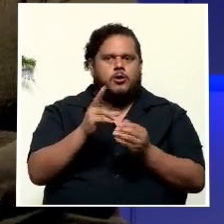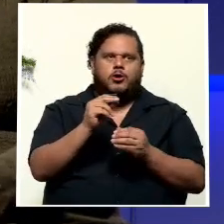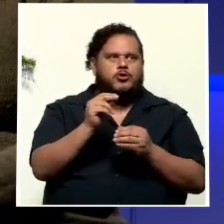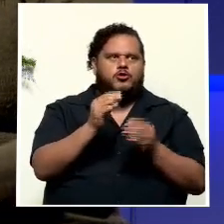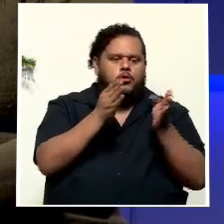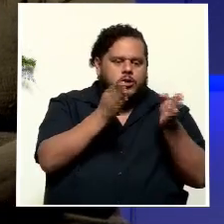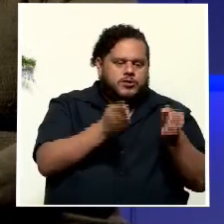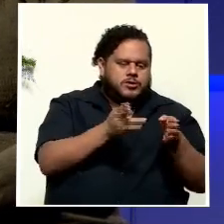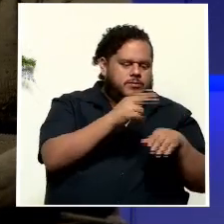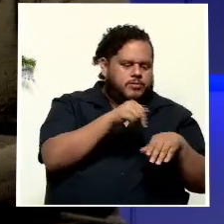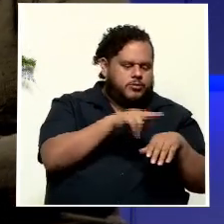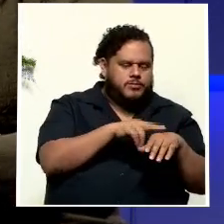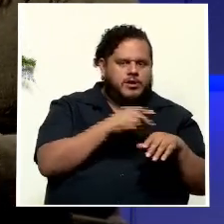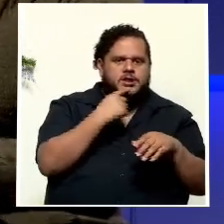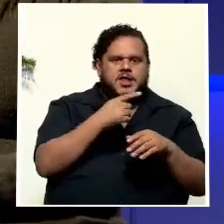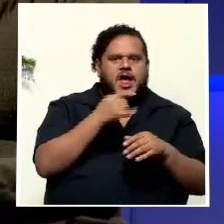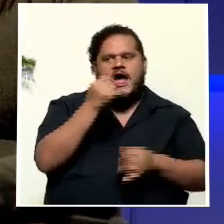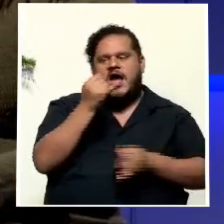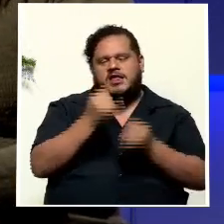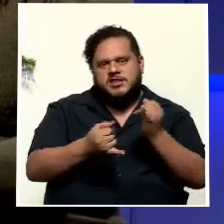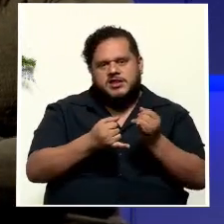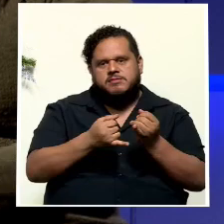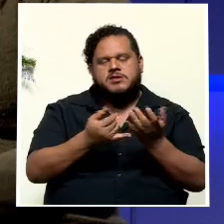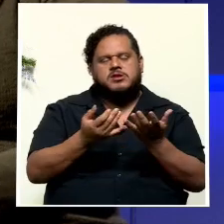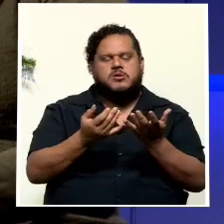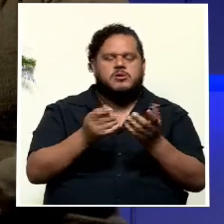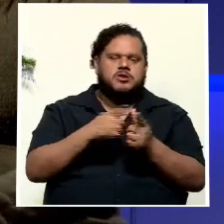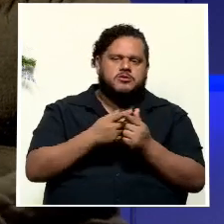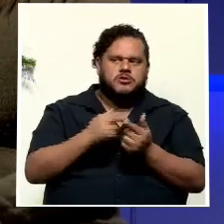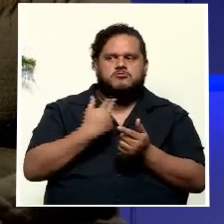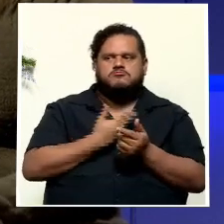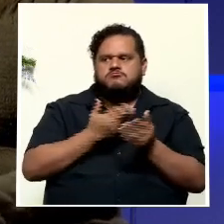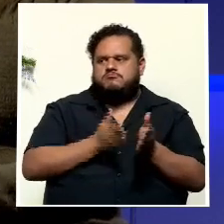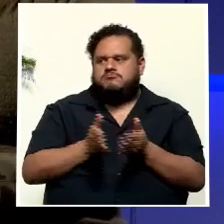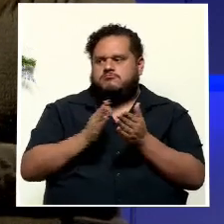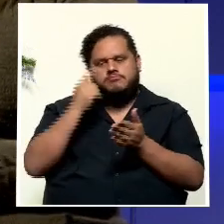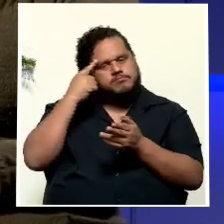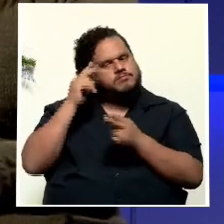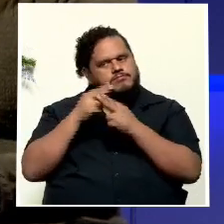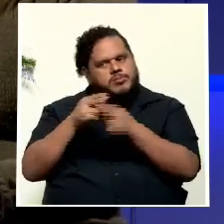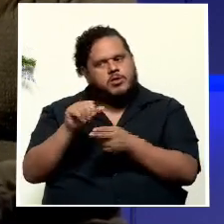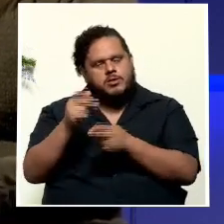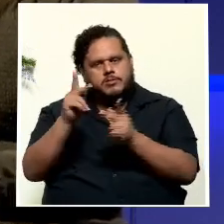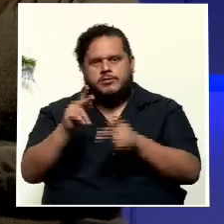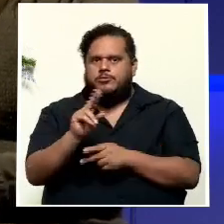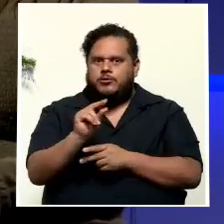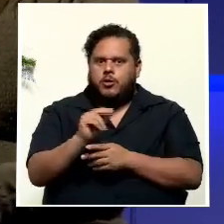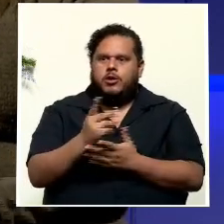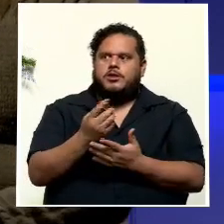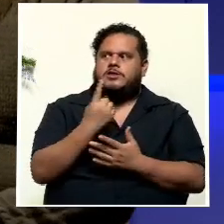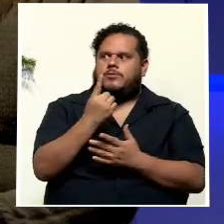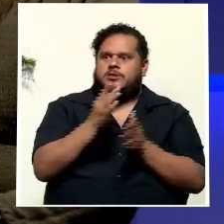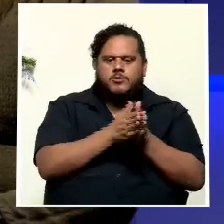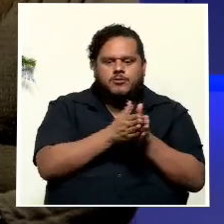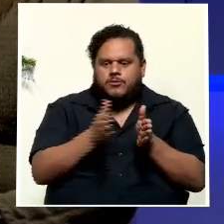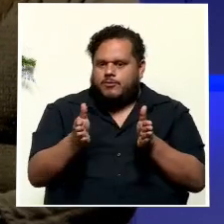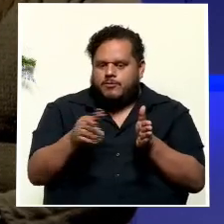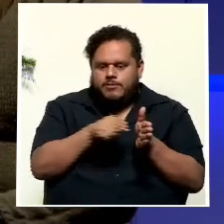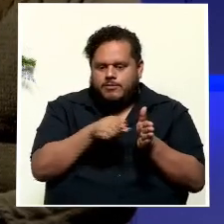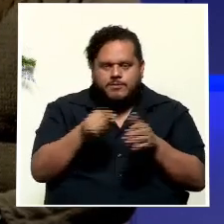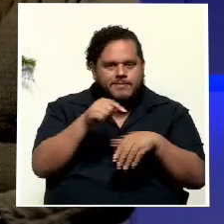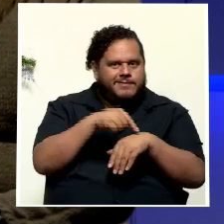se le acabó su mandato, ¿verdad? Y estamos preparados para nombrar a otra persona, sino que estamos en un periodo muy